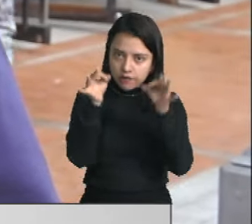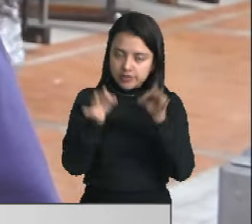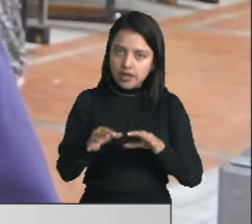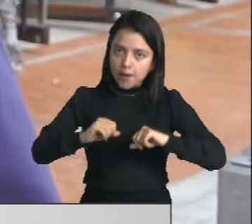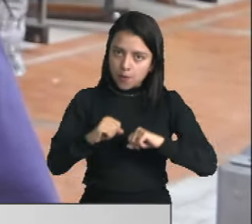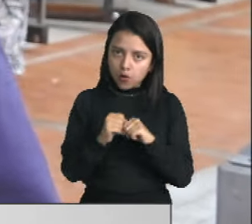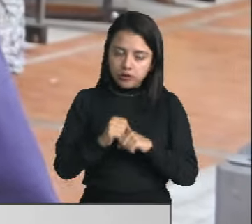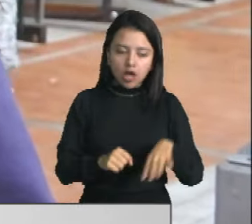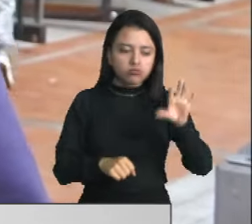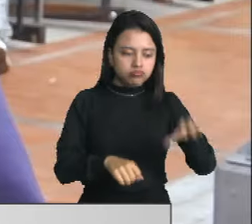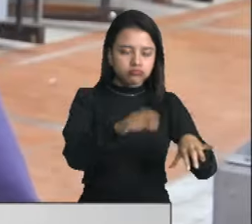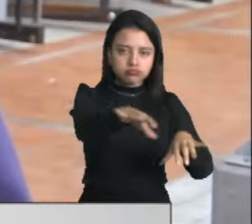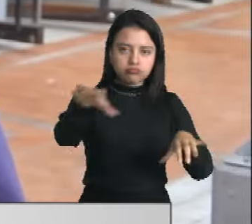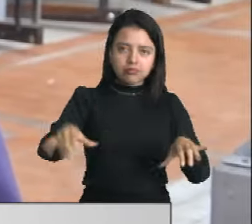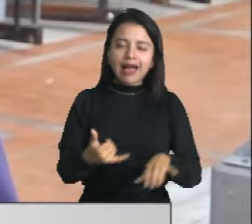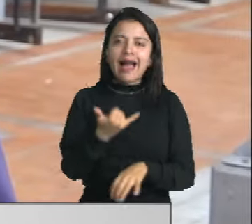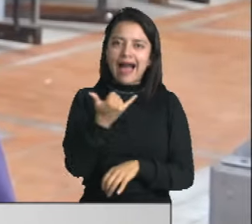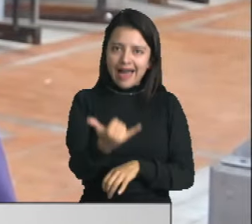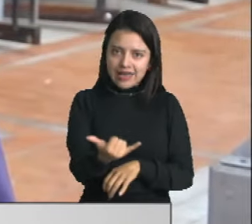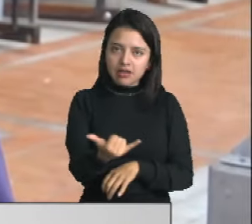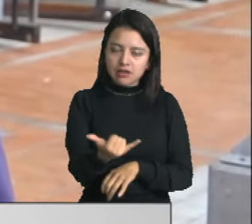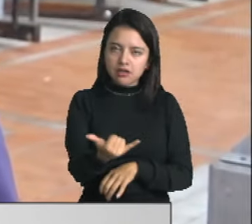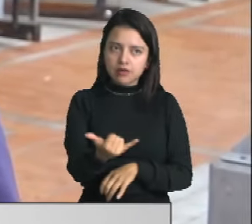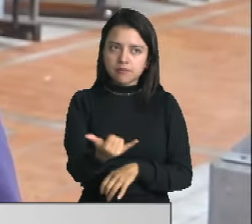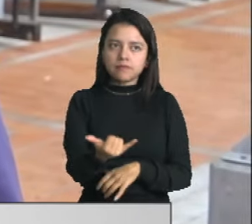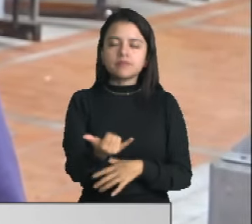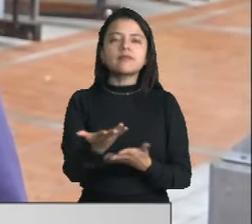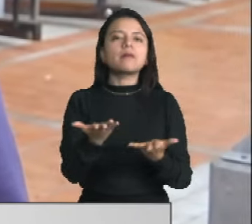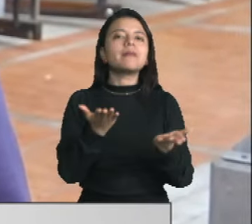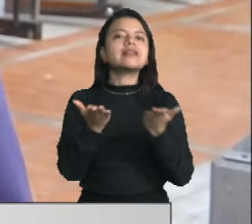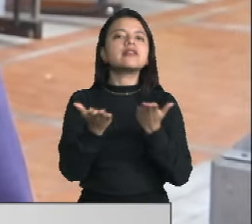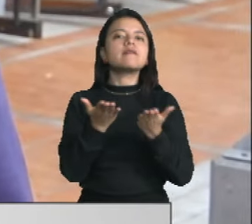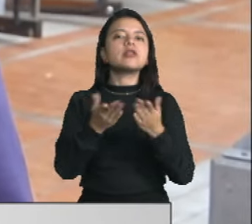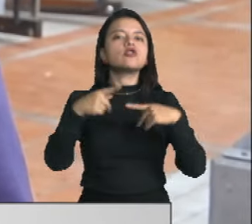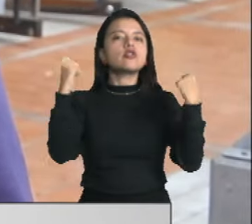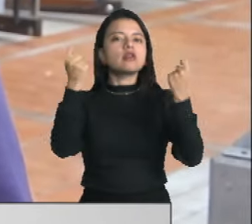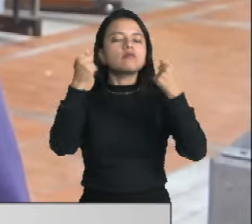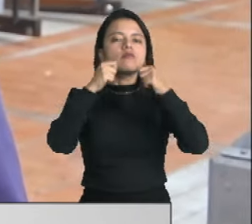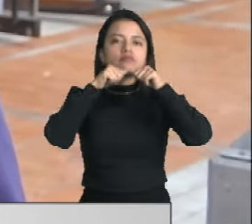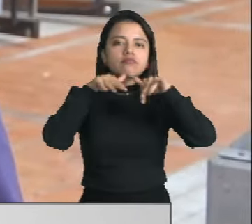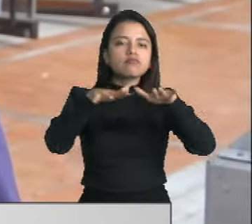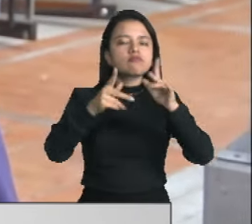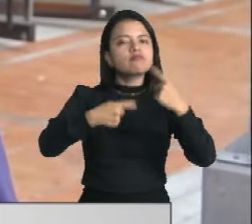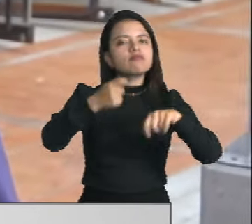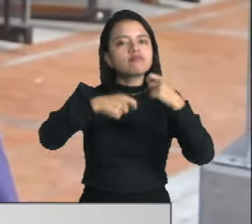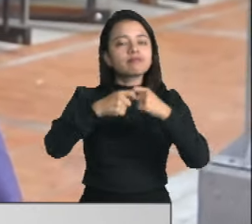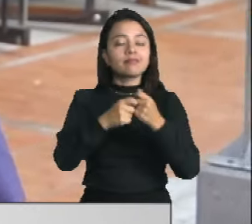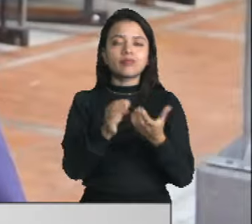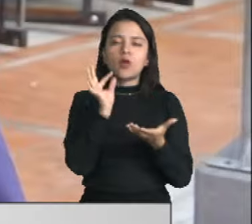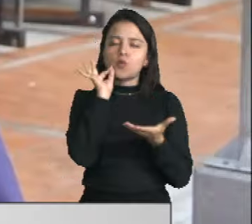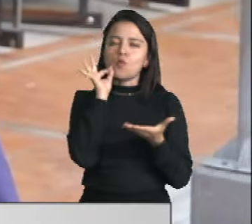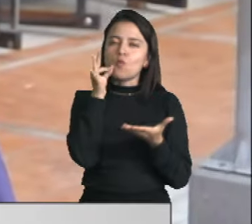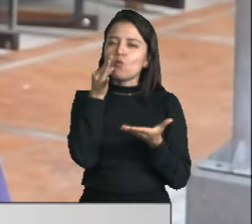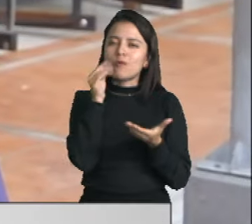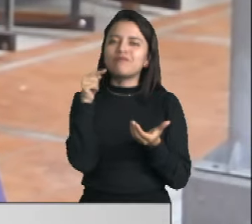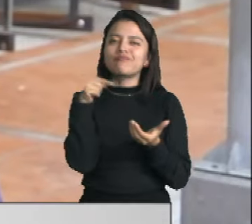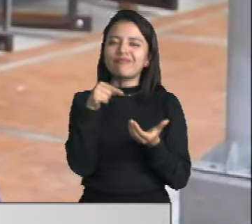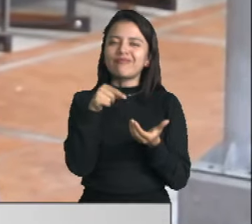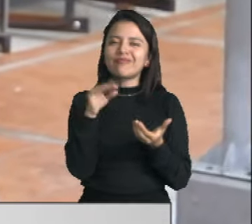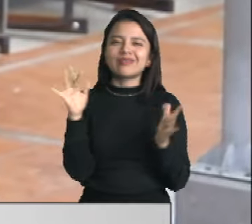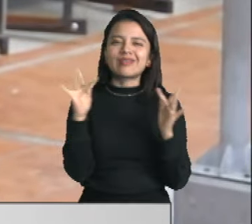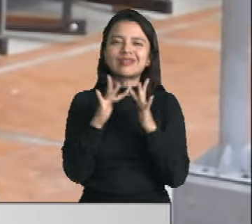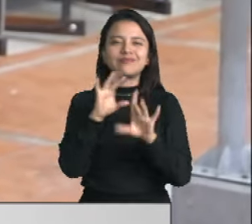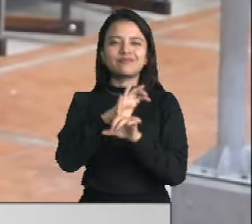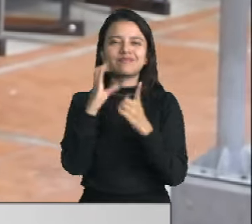plazas, van a estarse ofreciendo este sabroso menú de la gastronomía colombiana,